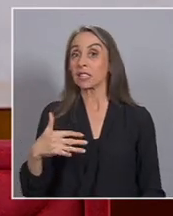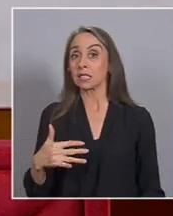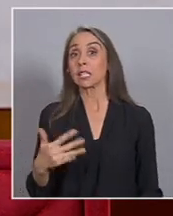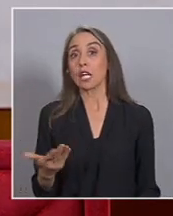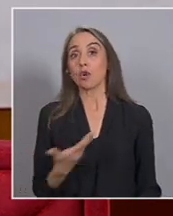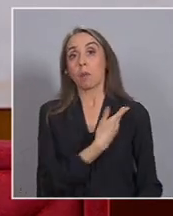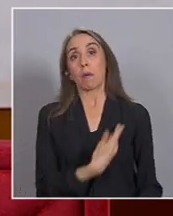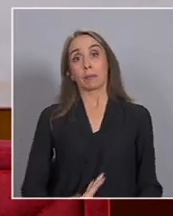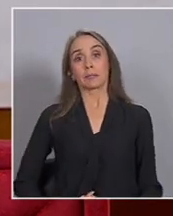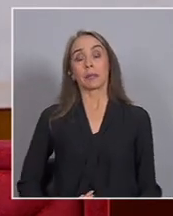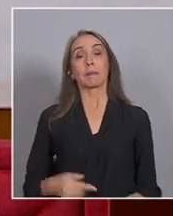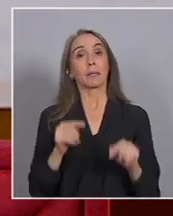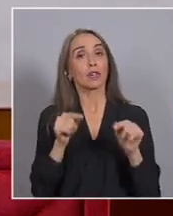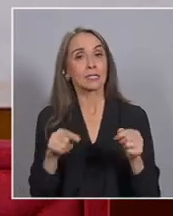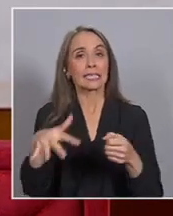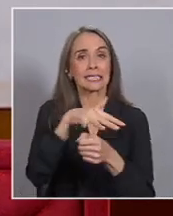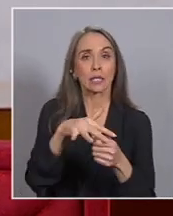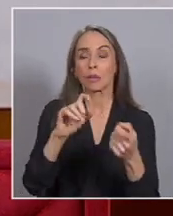ante esas contingencias